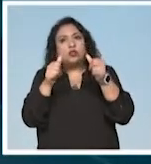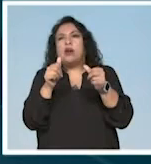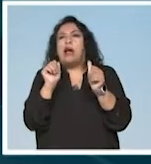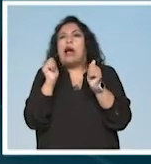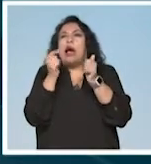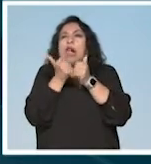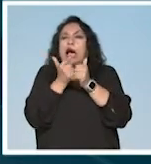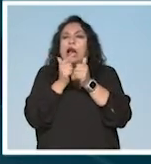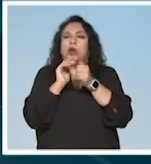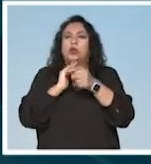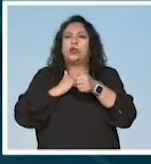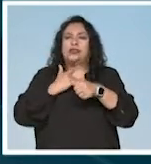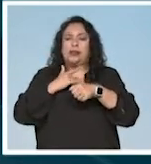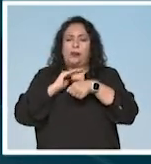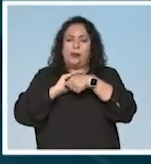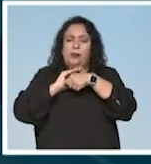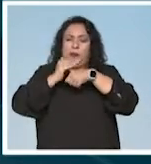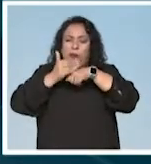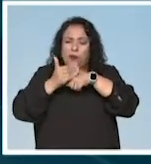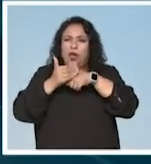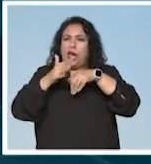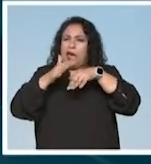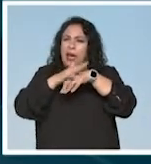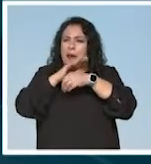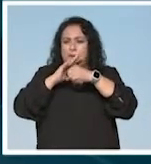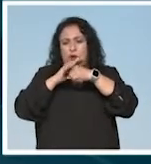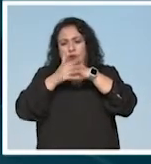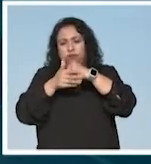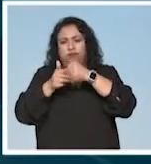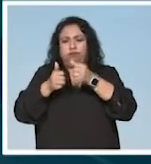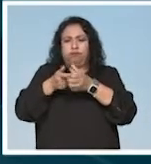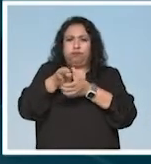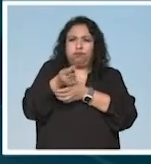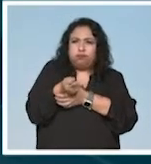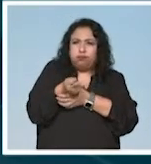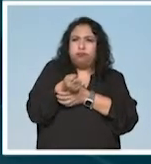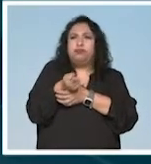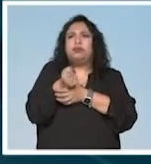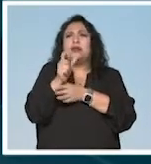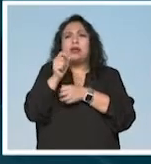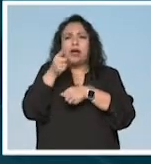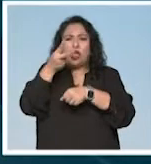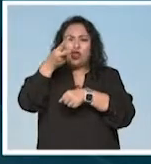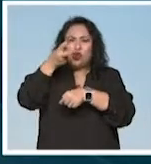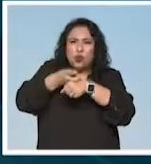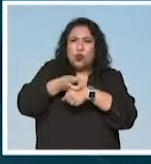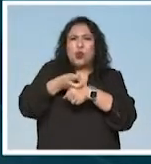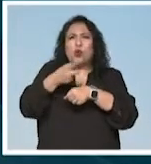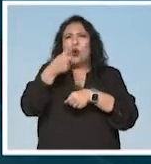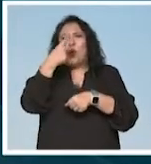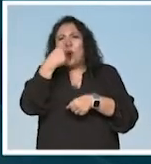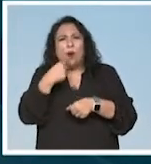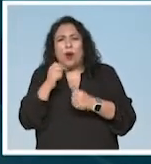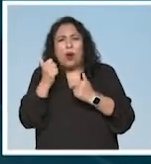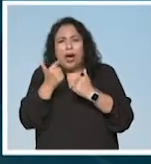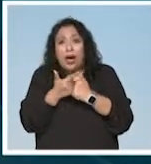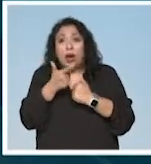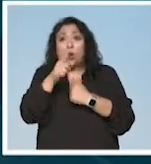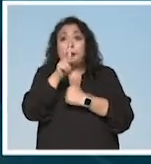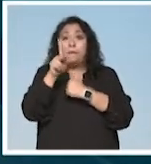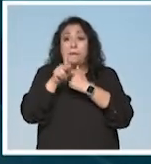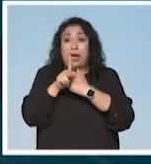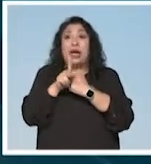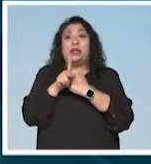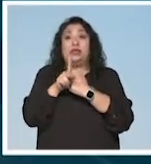cualquier bulto cualquier cambio en la forma del seno o el pezón también cualquier endurecimiento o enrojecimiento en los países